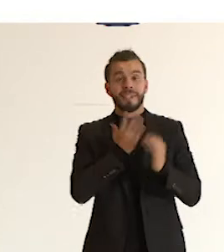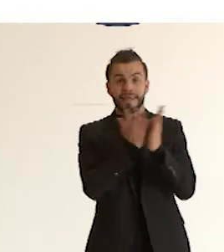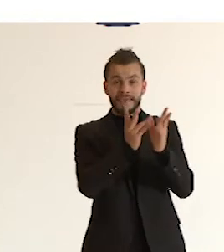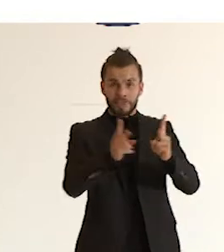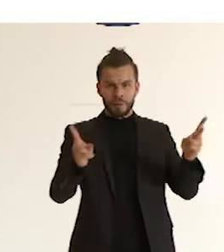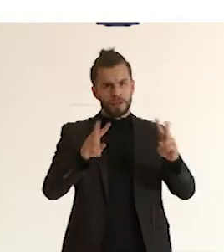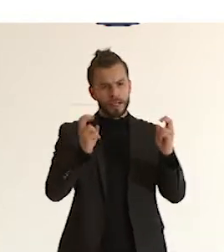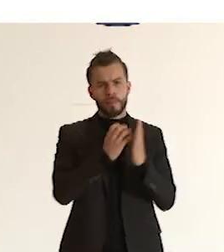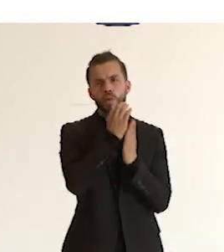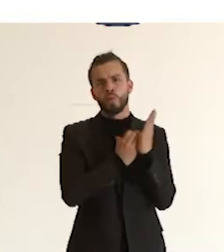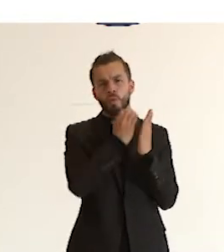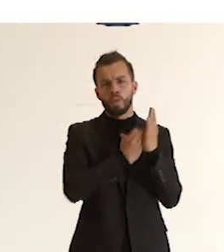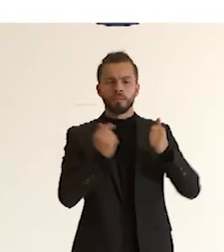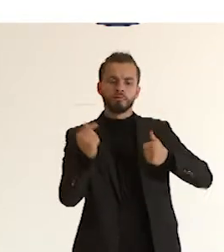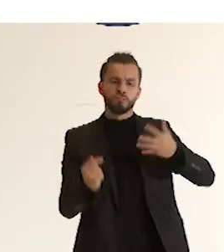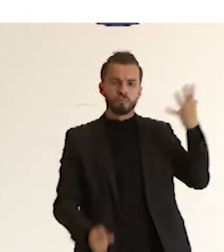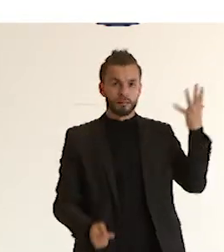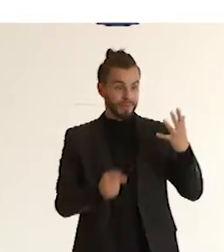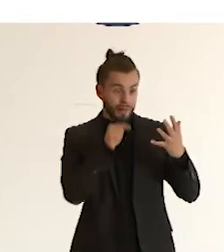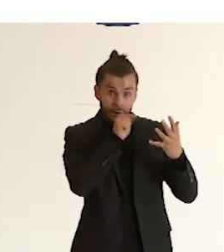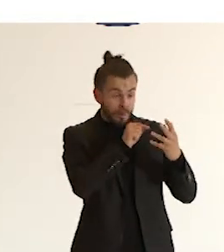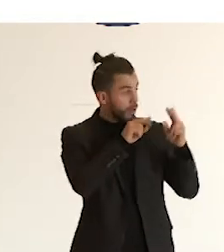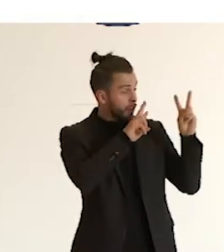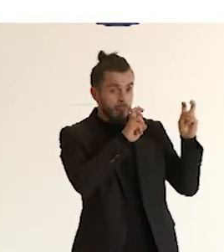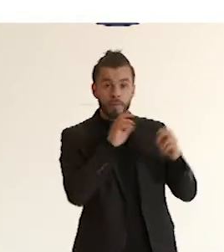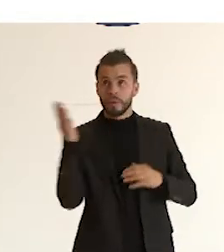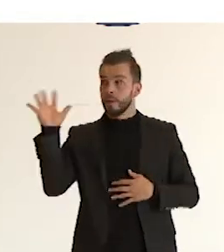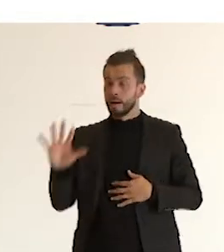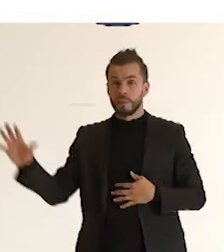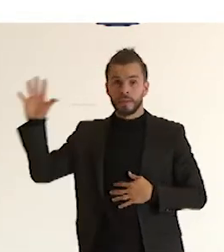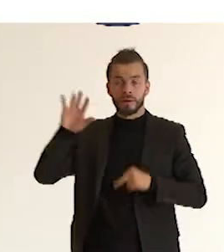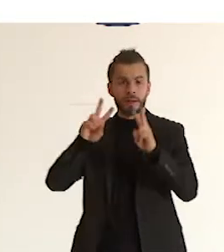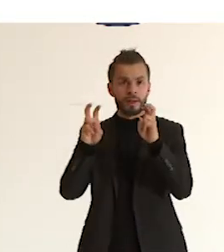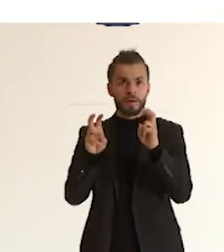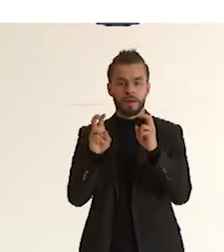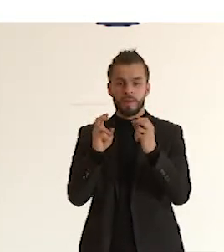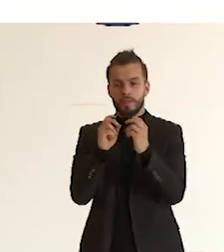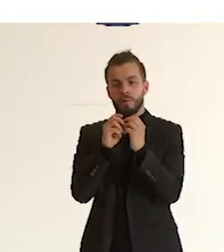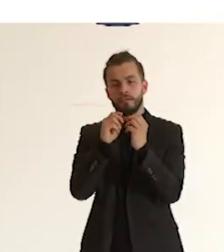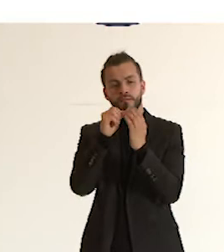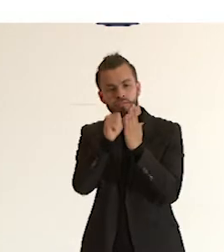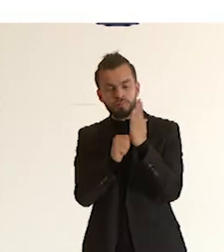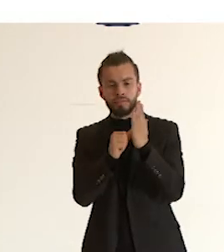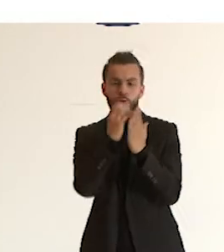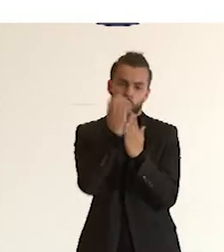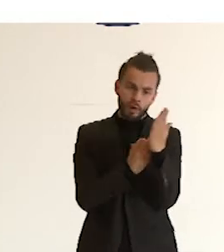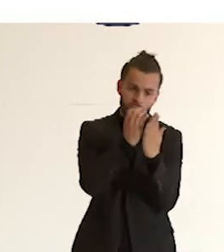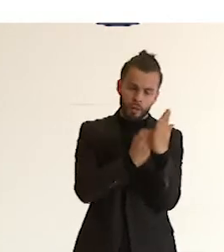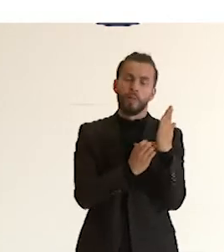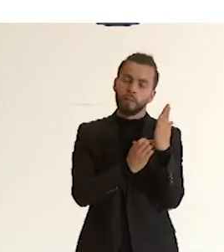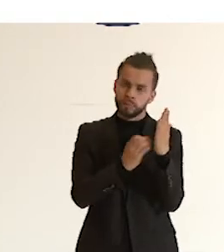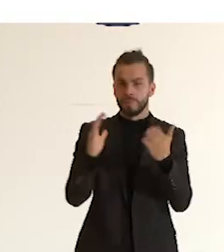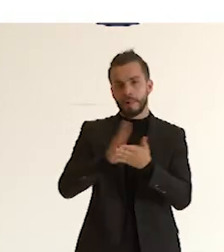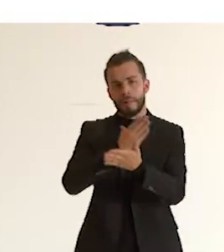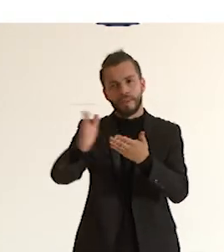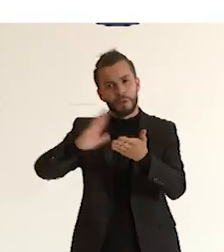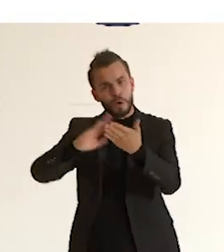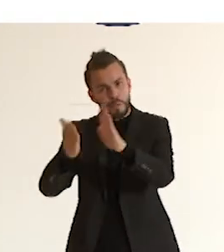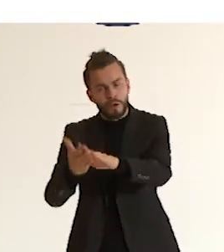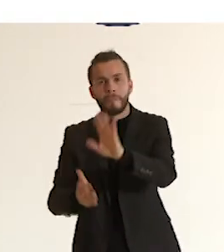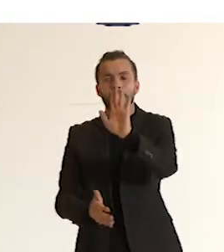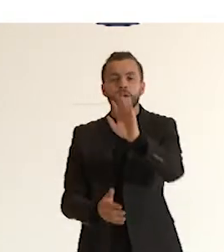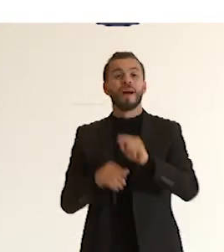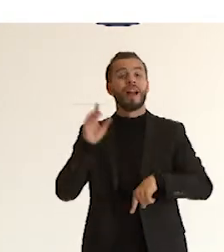lo curricular porque recuerden que esto que estoy mencionando aquí no es lo curricular sino que es la parte de comunidad lo que hacemos es apoyar las iniciativas